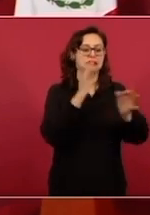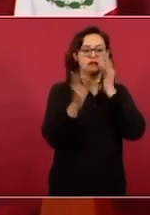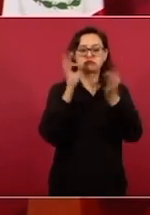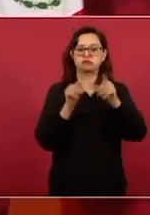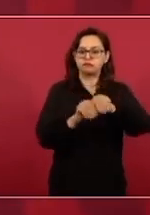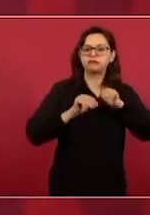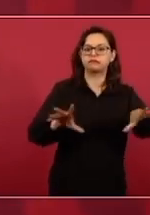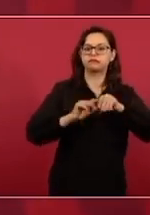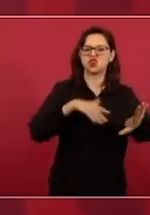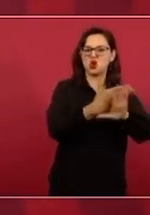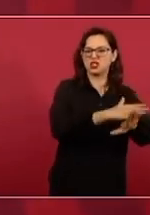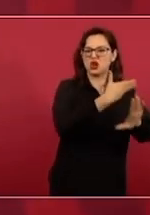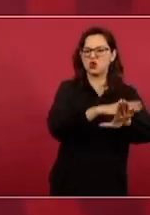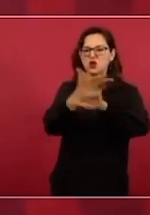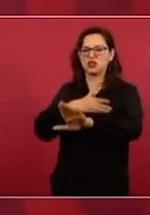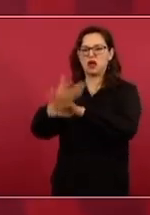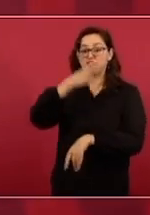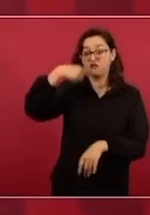vamos